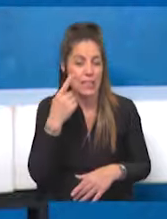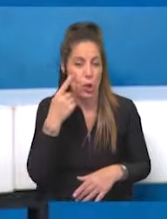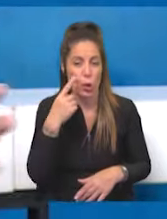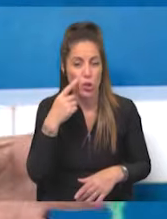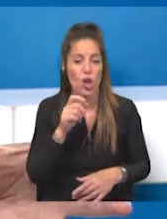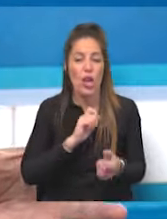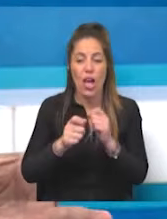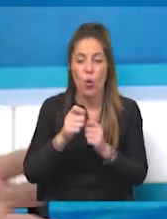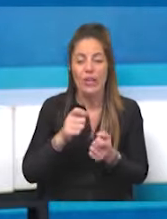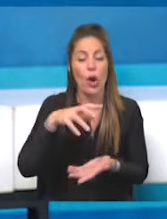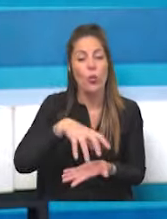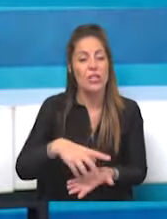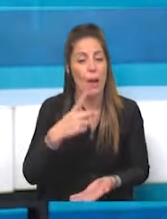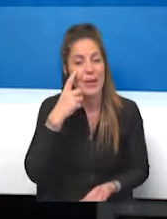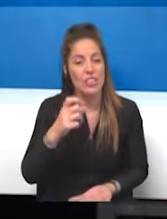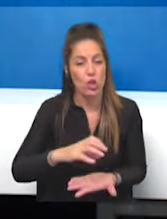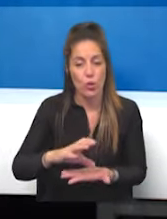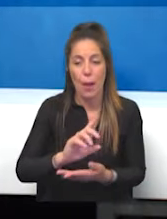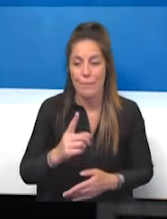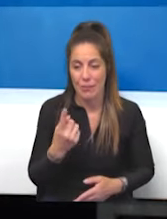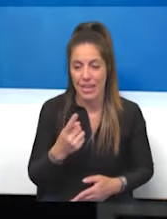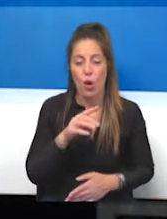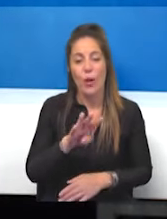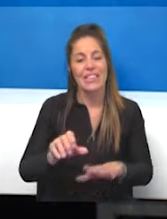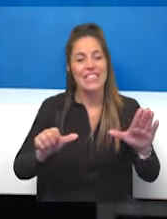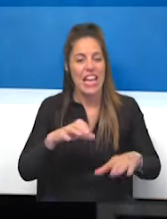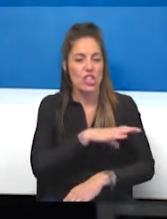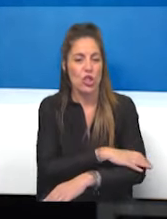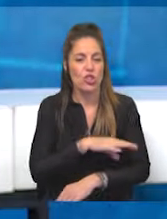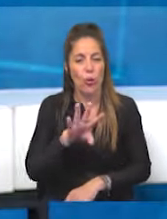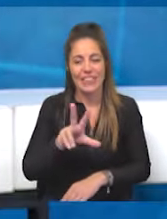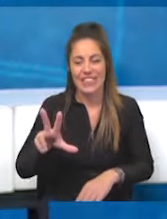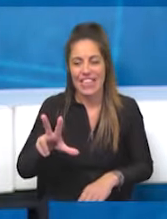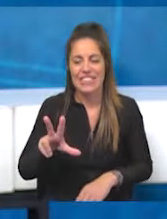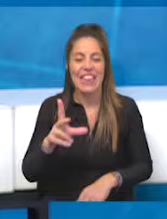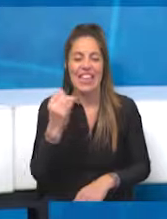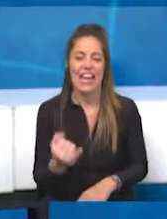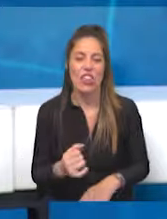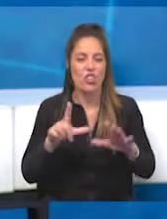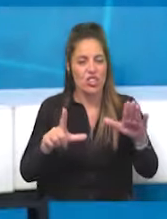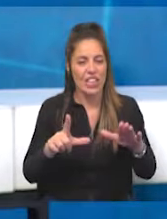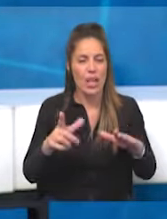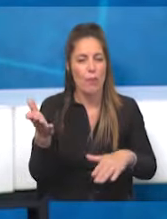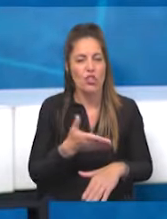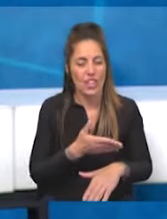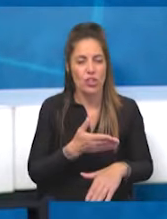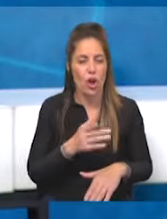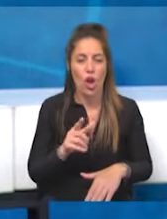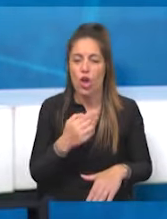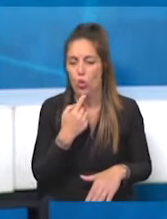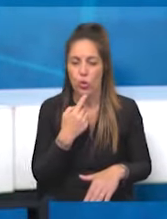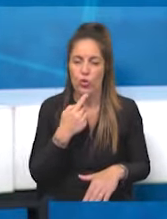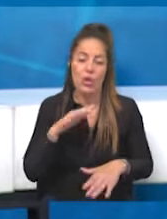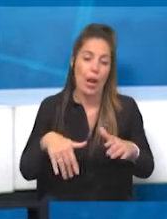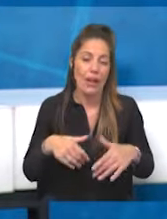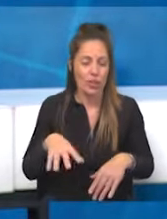la la encuesta de la ucina no que fue la primera 46 s 43 delgados 7% indeciso Estoy jugando memoria capaz que si los chiquilin en el